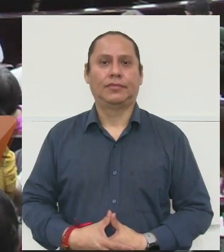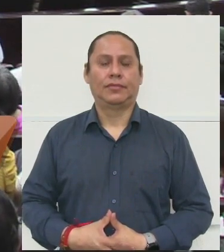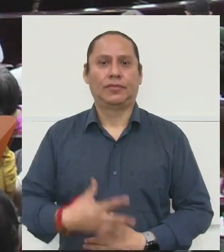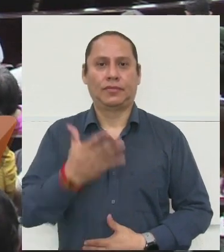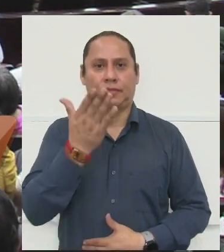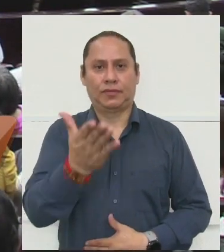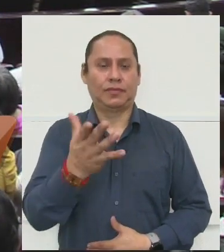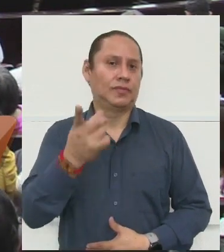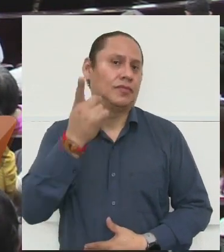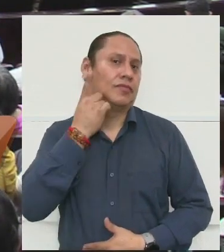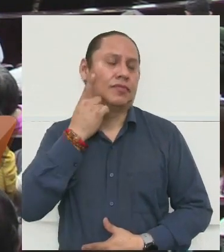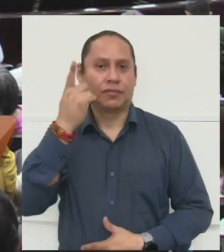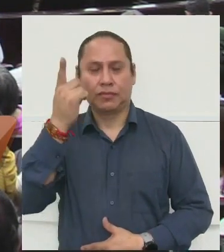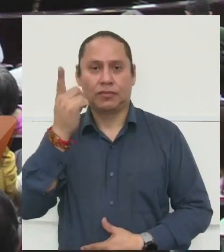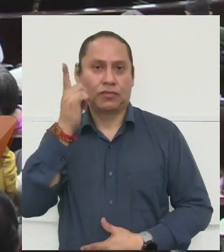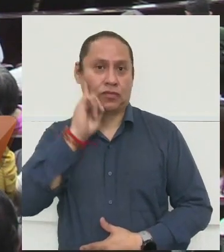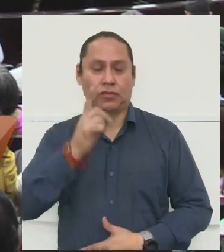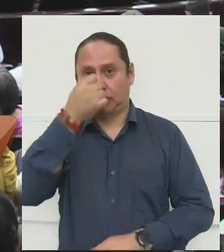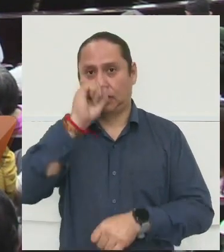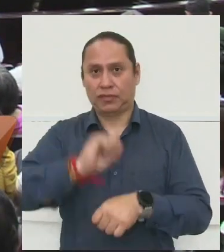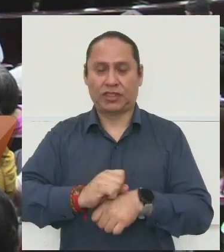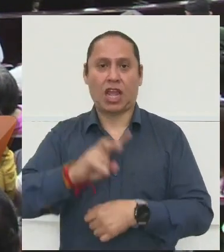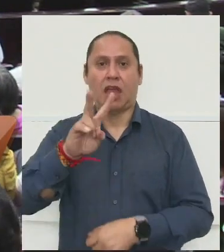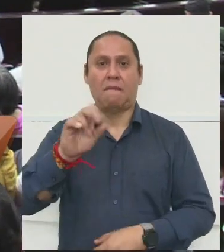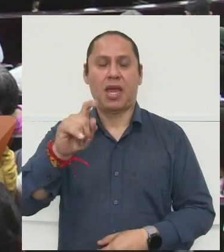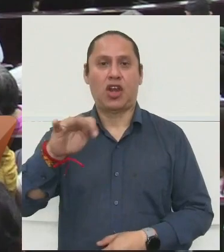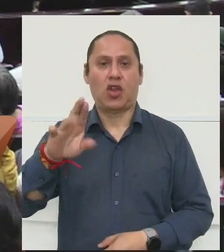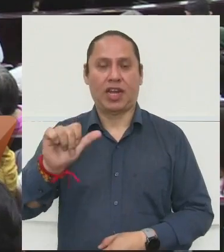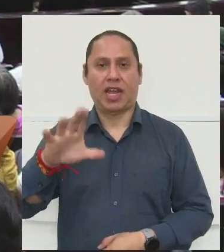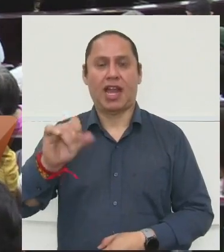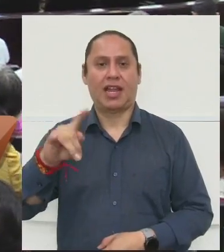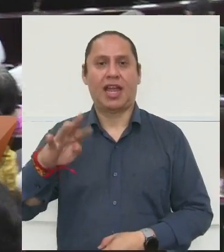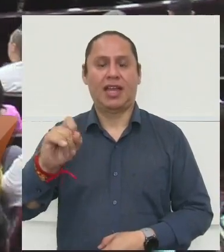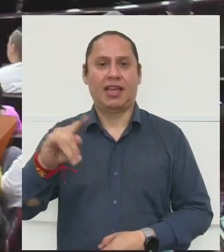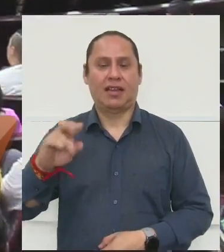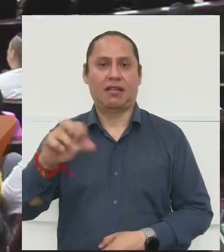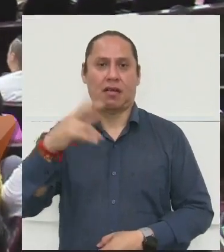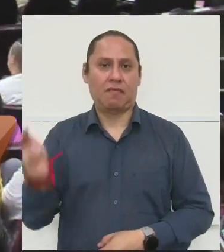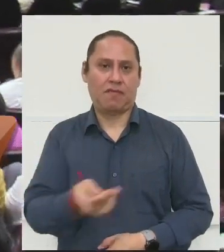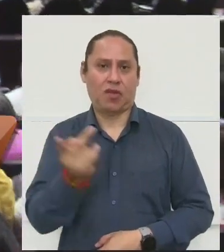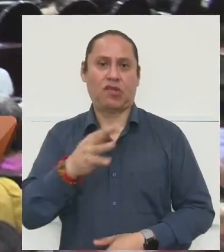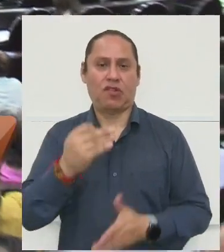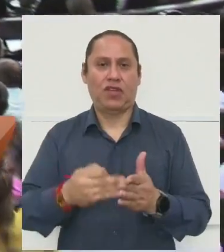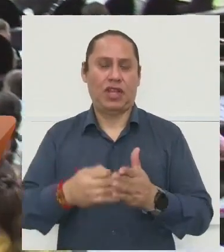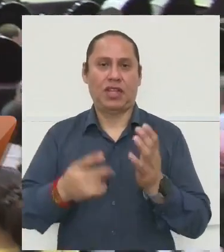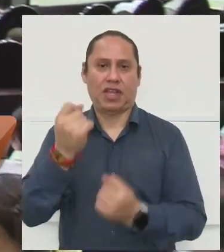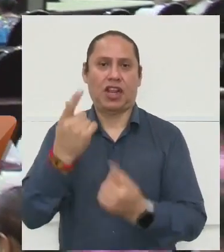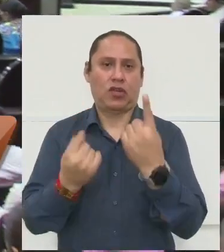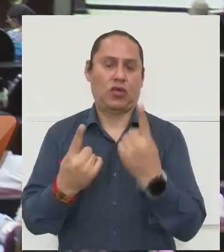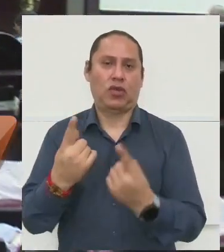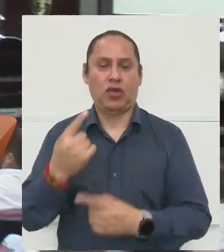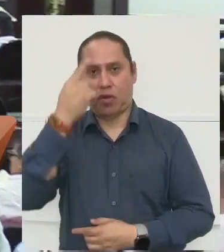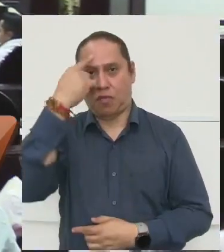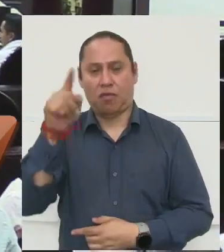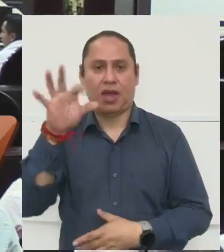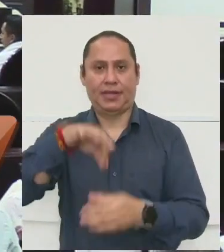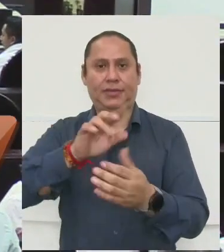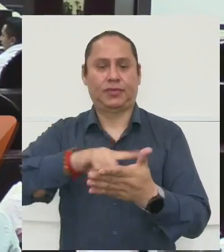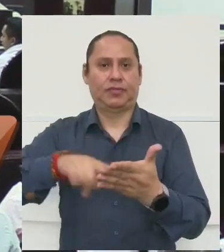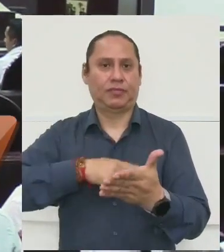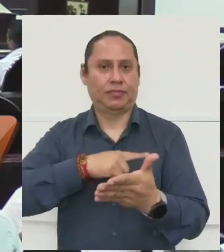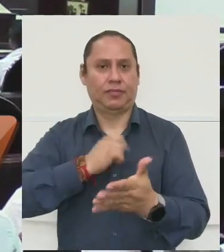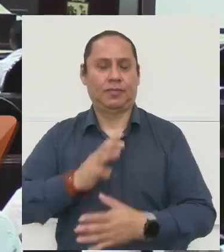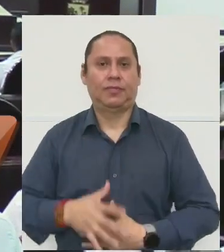Solicito a la diputada secretaria Marta Verónica alcázar Cordero se sirva verificar si falta algún diputado por emitir su